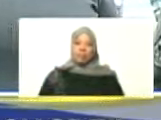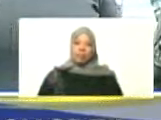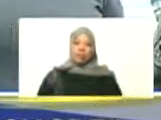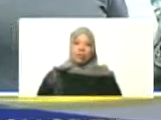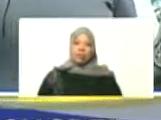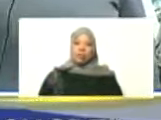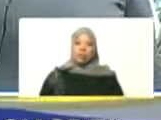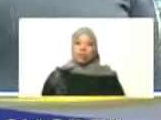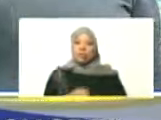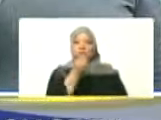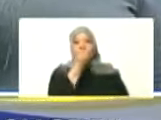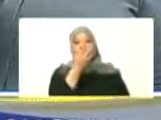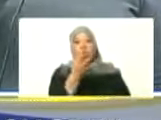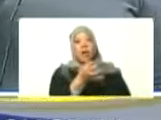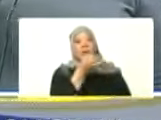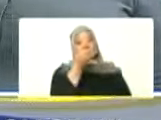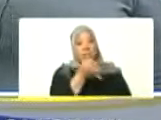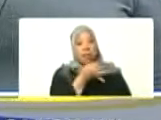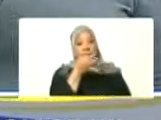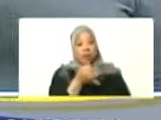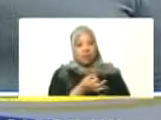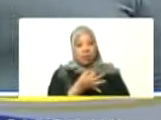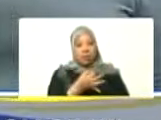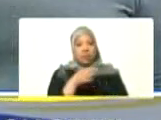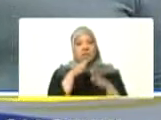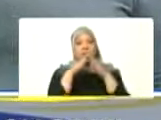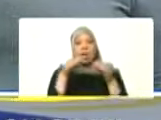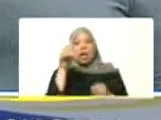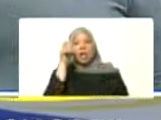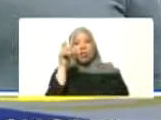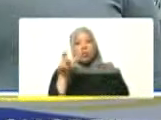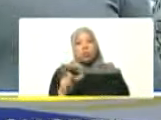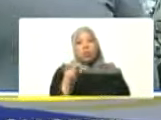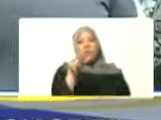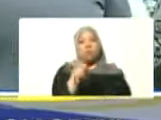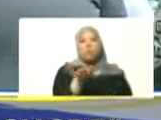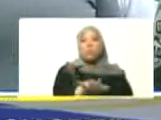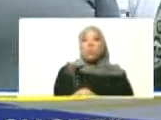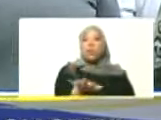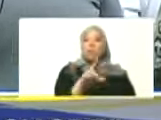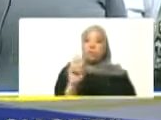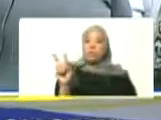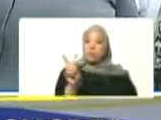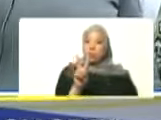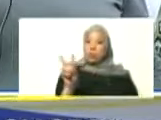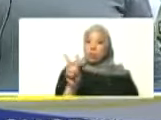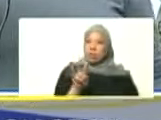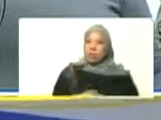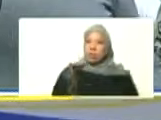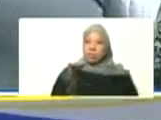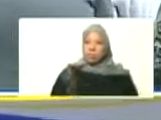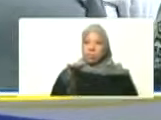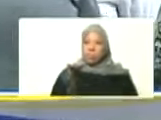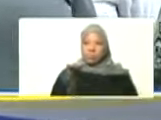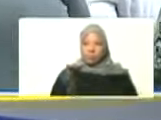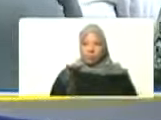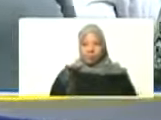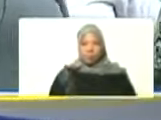Bueno, buenas tardes, mi comandante en jefe, buenas tardes a todo el pueblo de Venezuela. Aquí estamos, mi comandante,